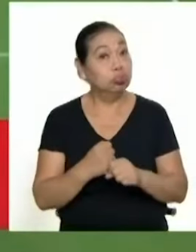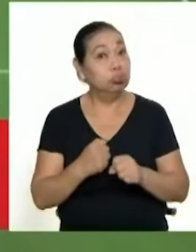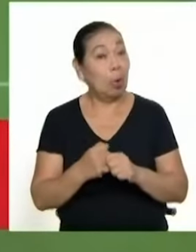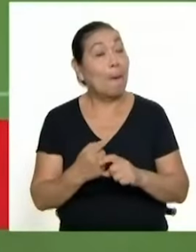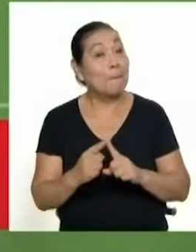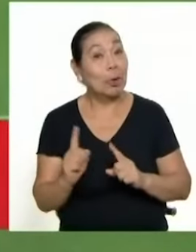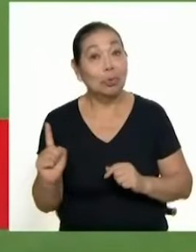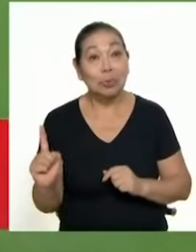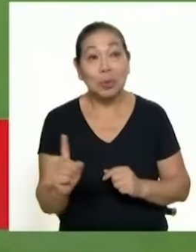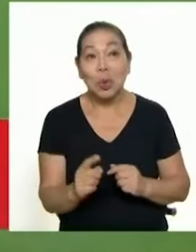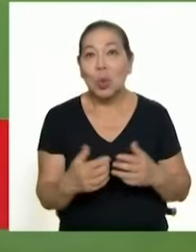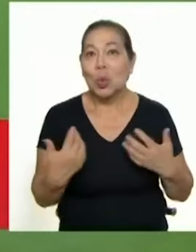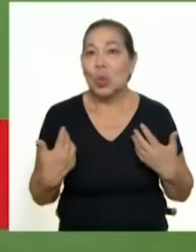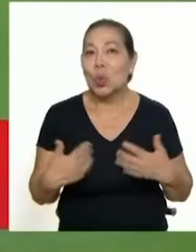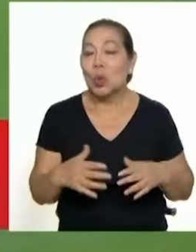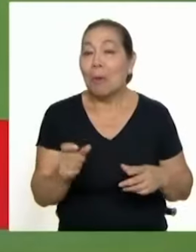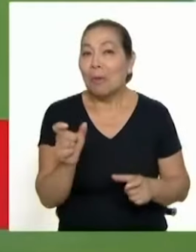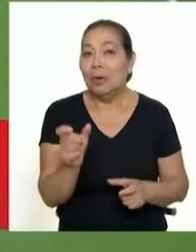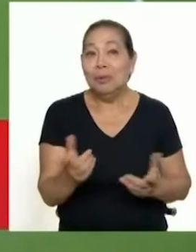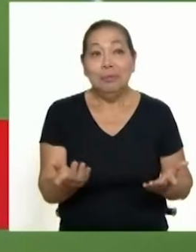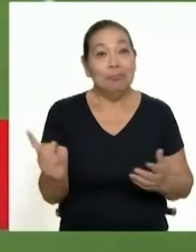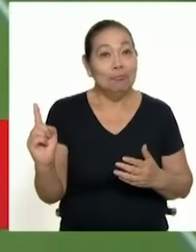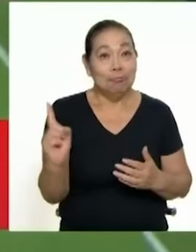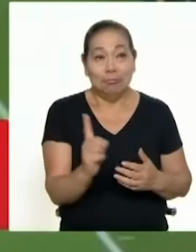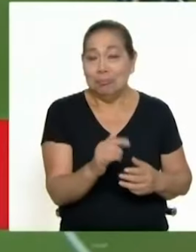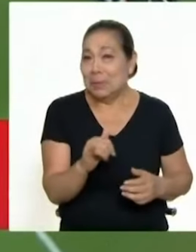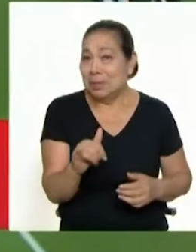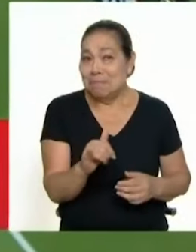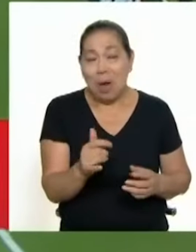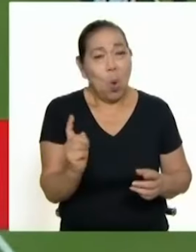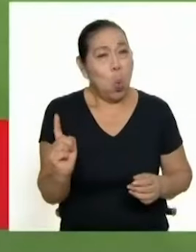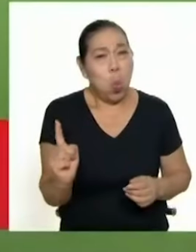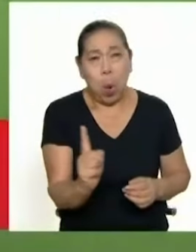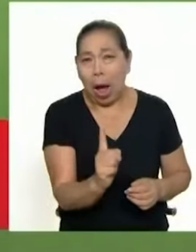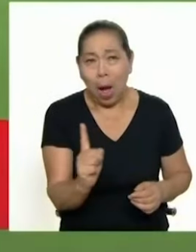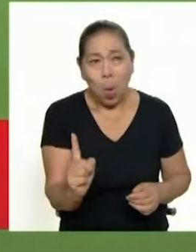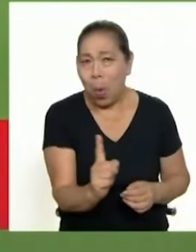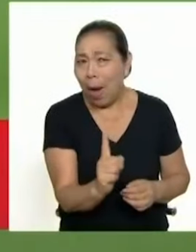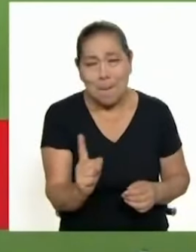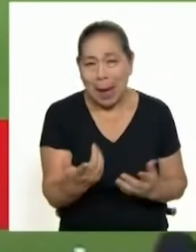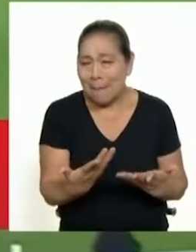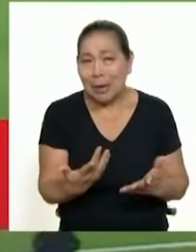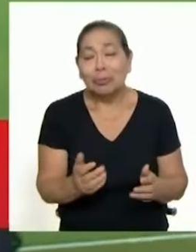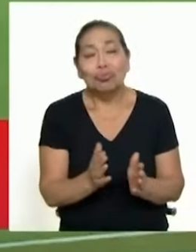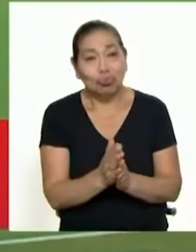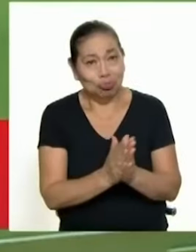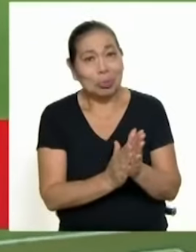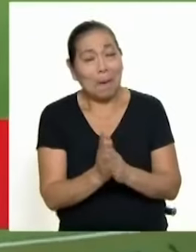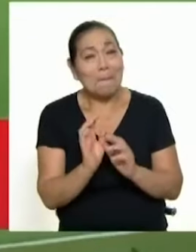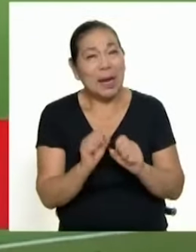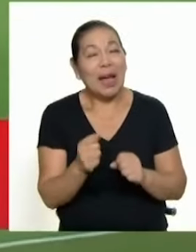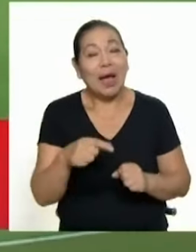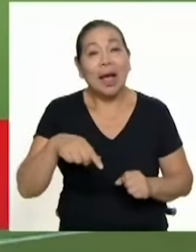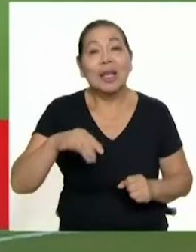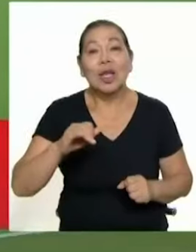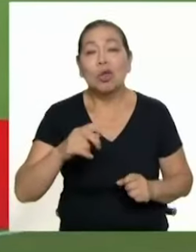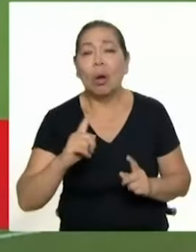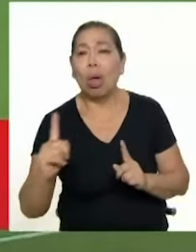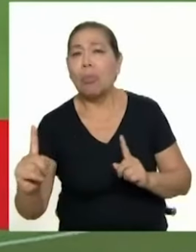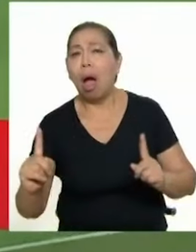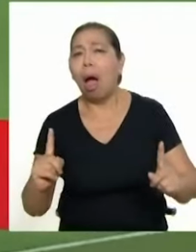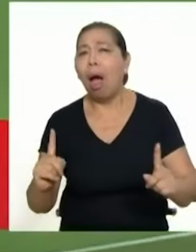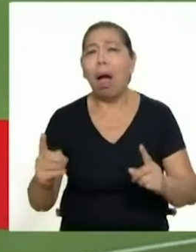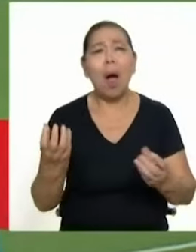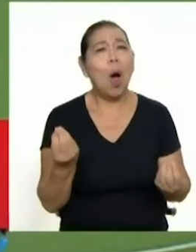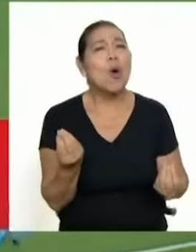defensa, pero acá muchos jugadores ocupando la misma demarcación, dejando un espacio con ventaja para Quiñones por izquierda para marcar